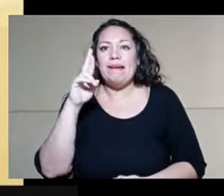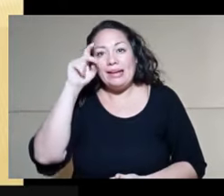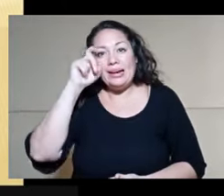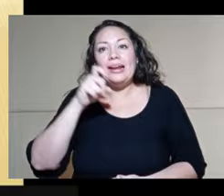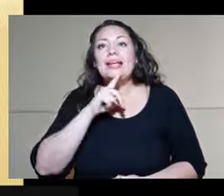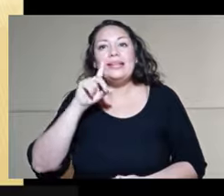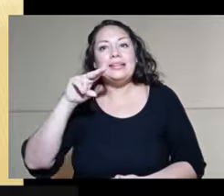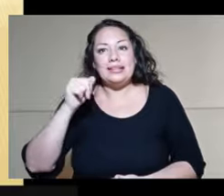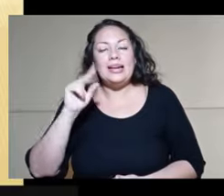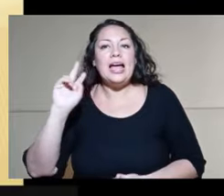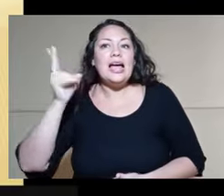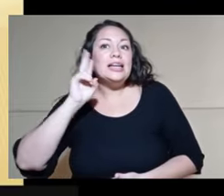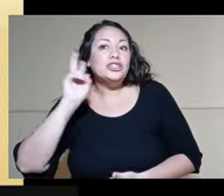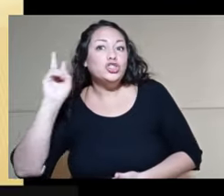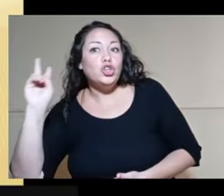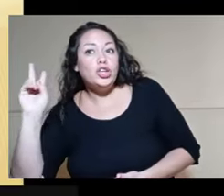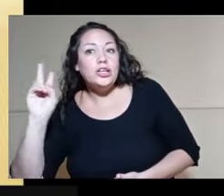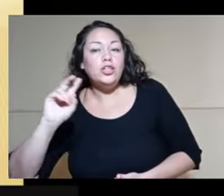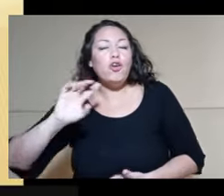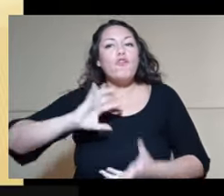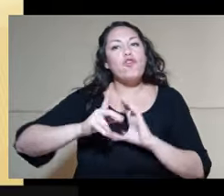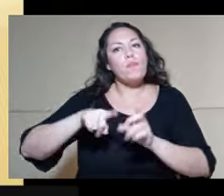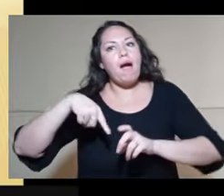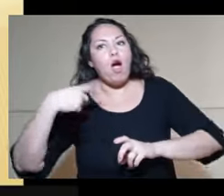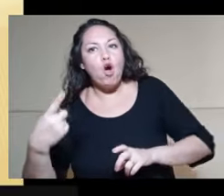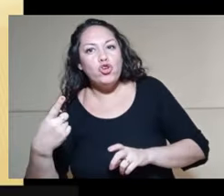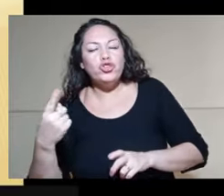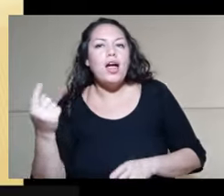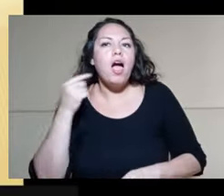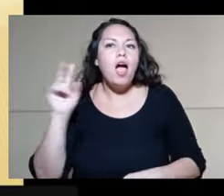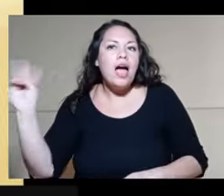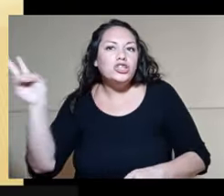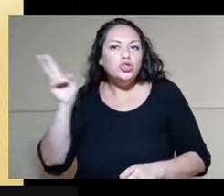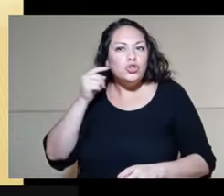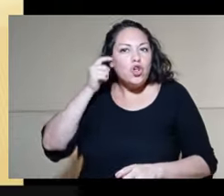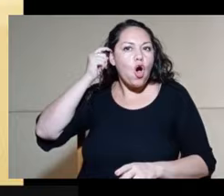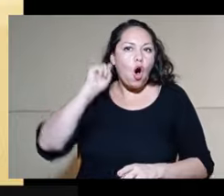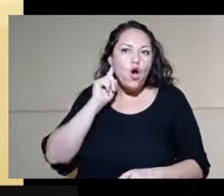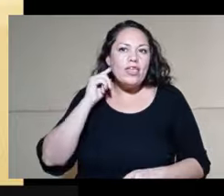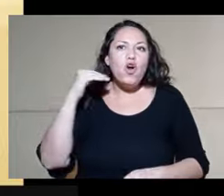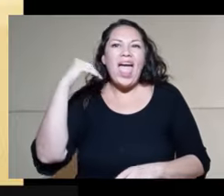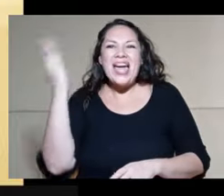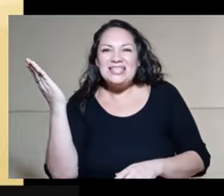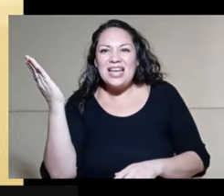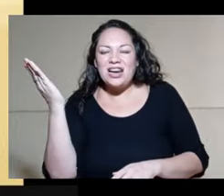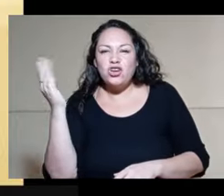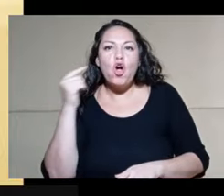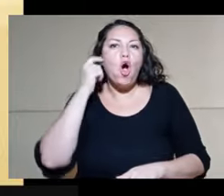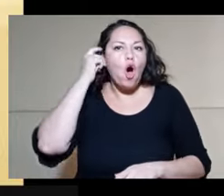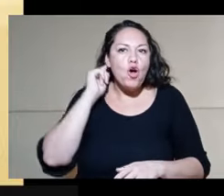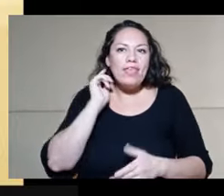¿no es cierto? El sonido es una onda mecánica que ingresa por el oído externo, pasa al oído medio, de ahí al oído